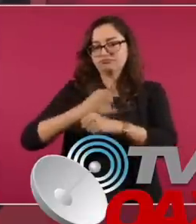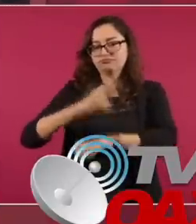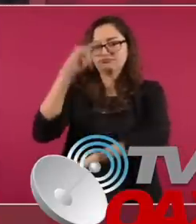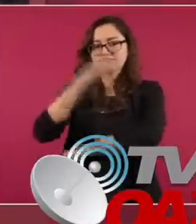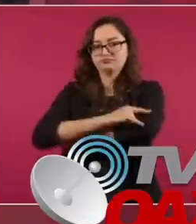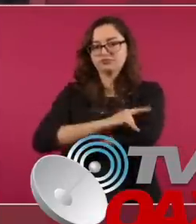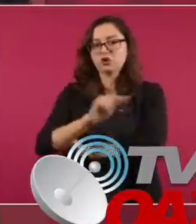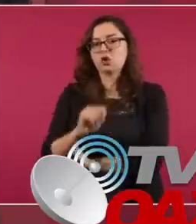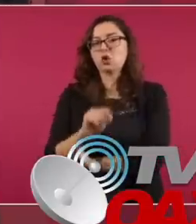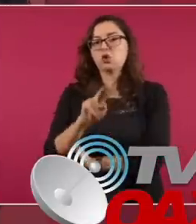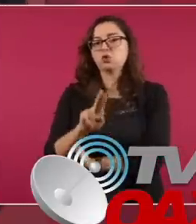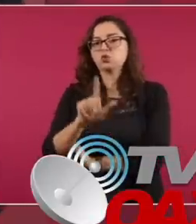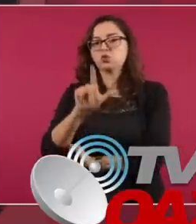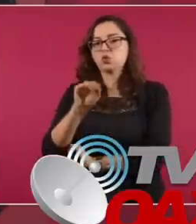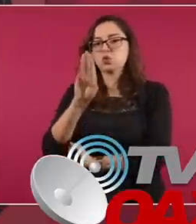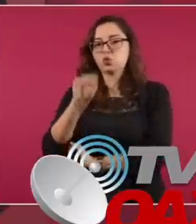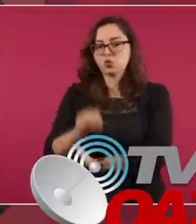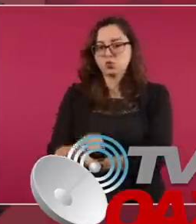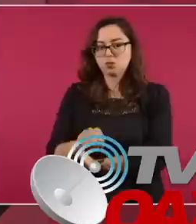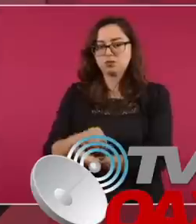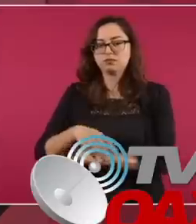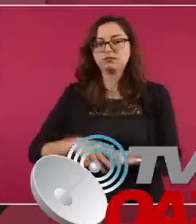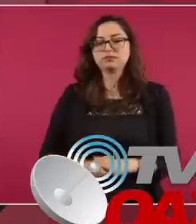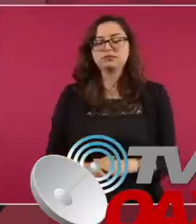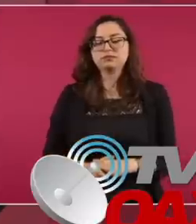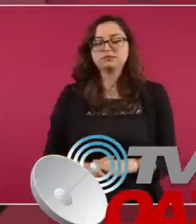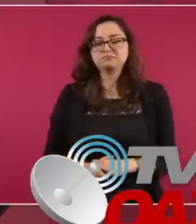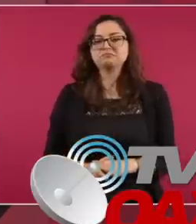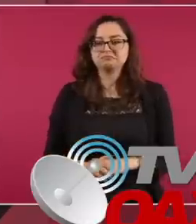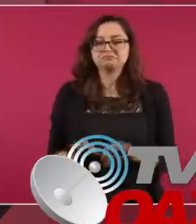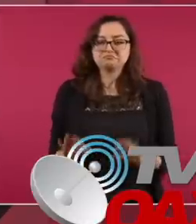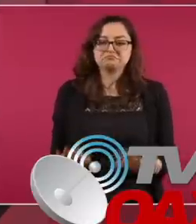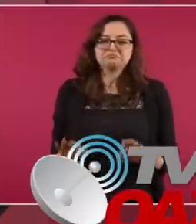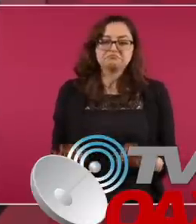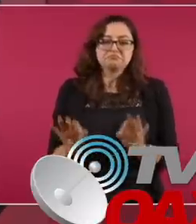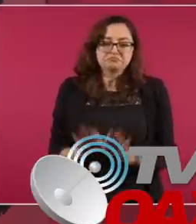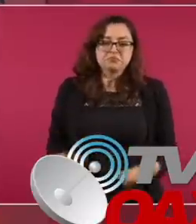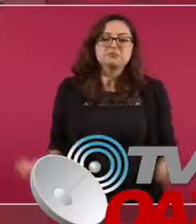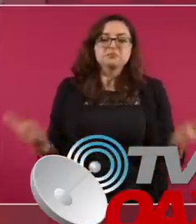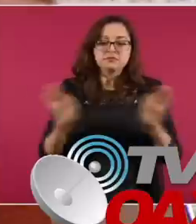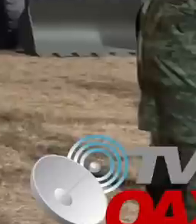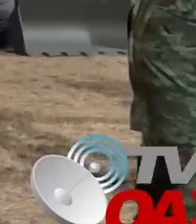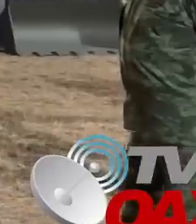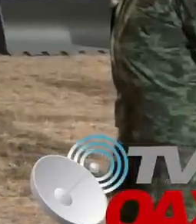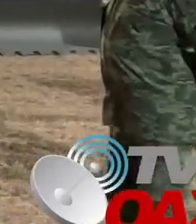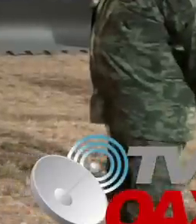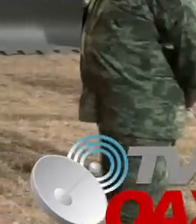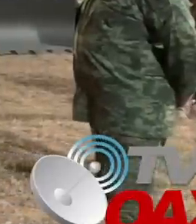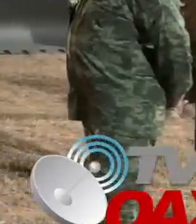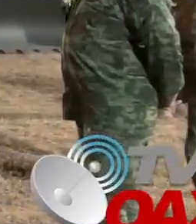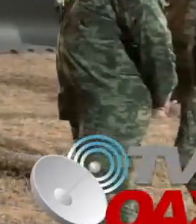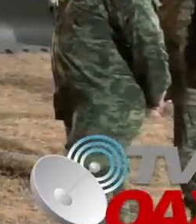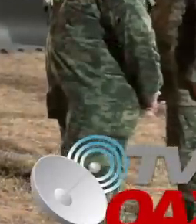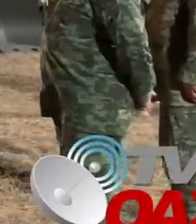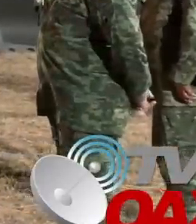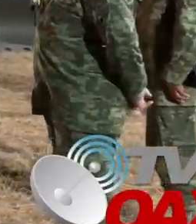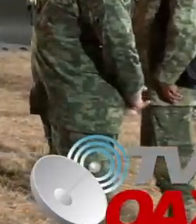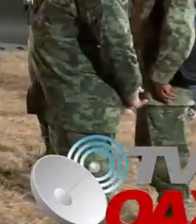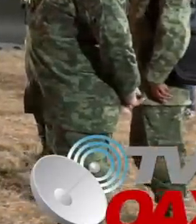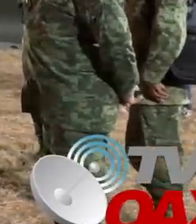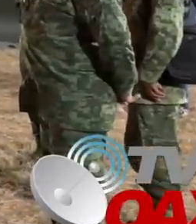que es un buen aeropuerto ya también esta empresa que se llama